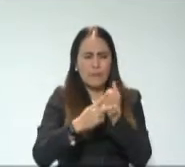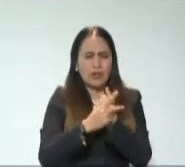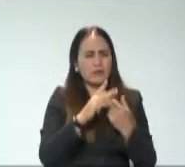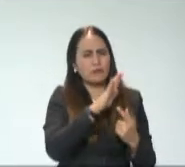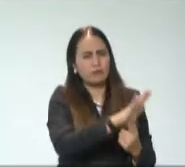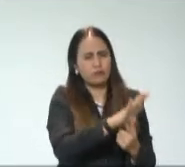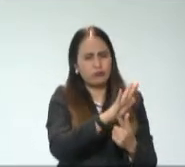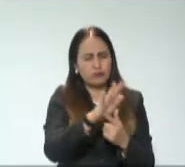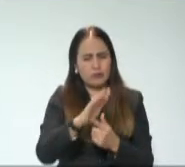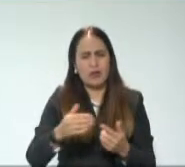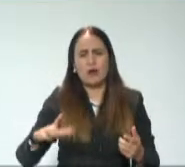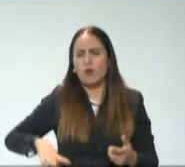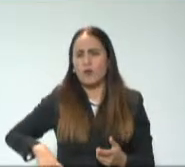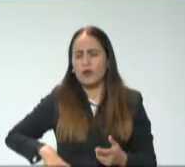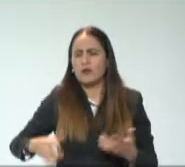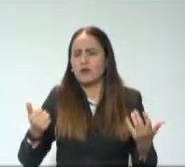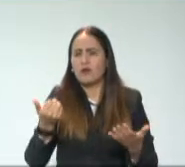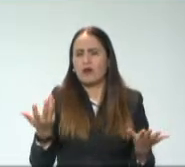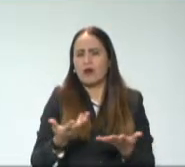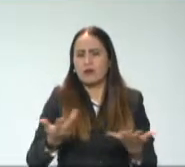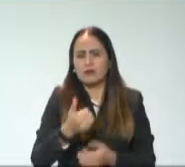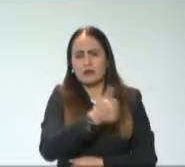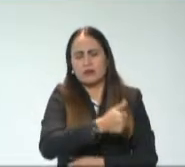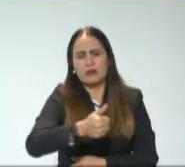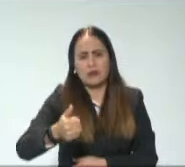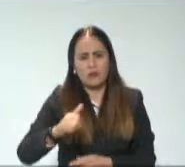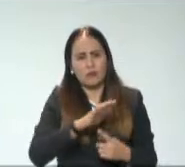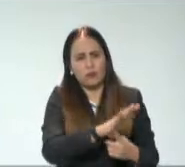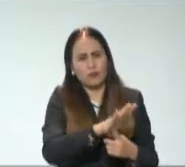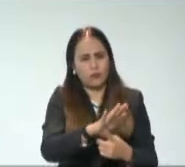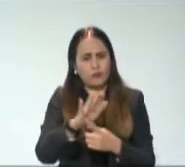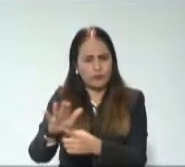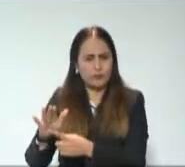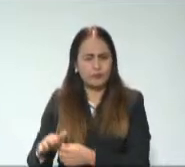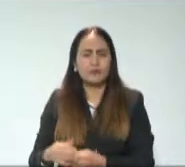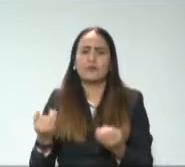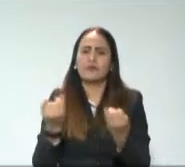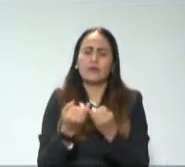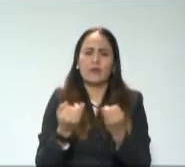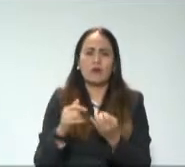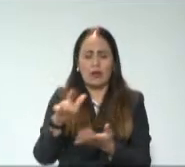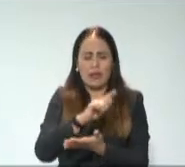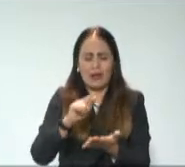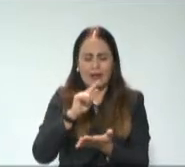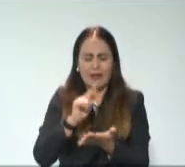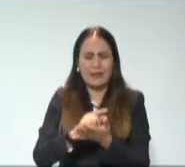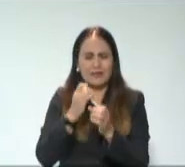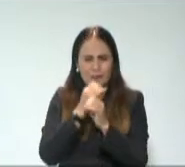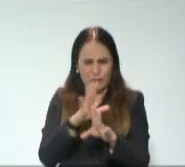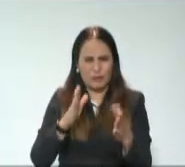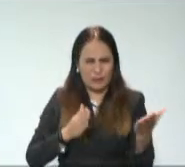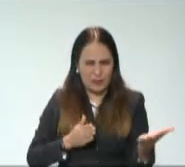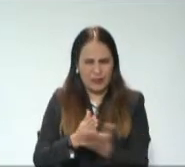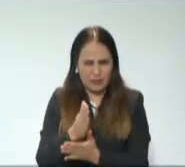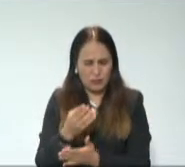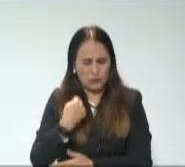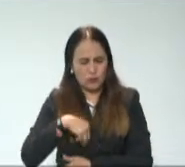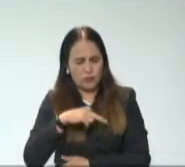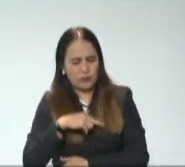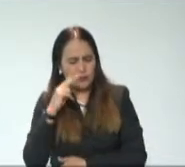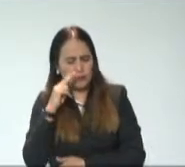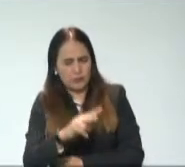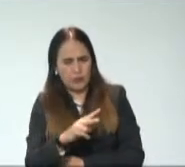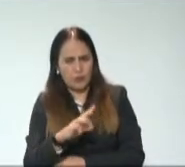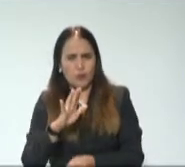reformas de gobierno abierto y trabajaremos en la ocd para medir el impacto de las leyes de acceso a información ya que no se se conocen